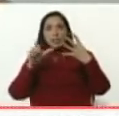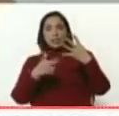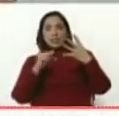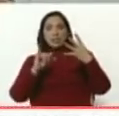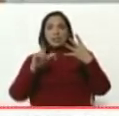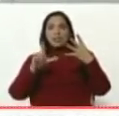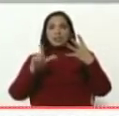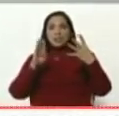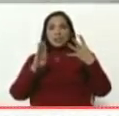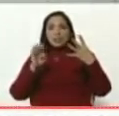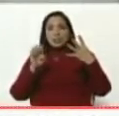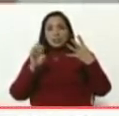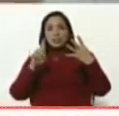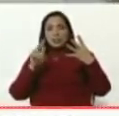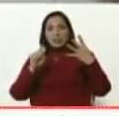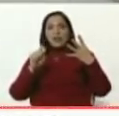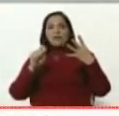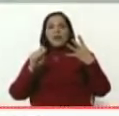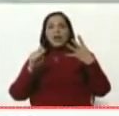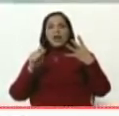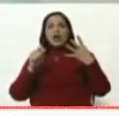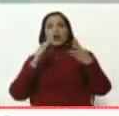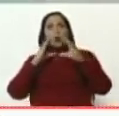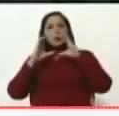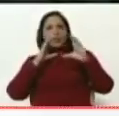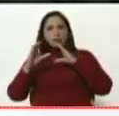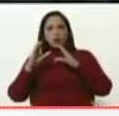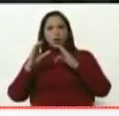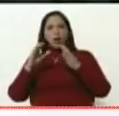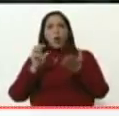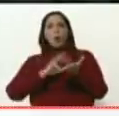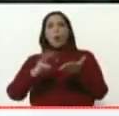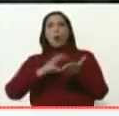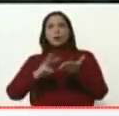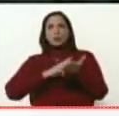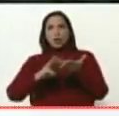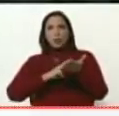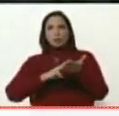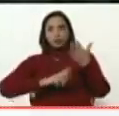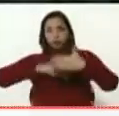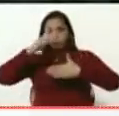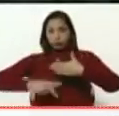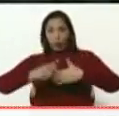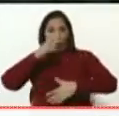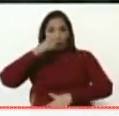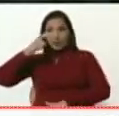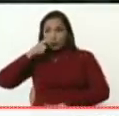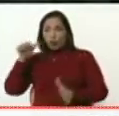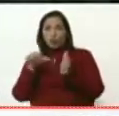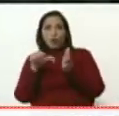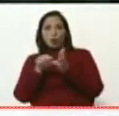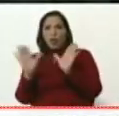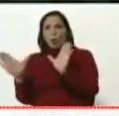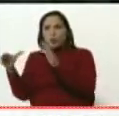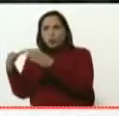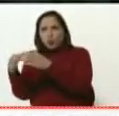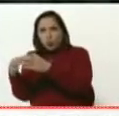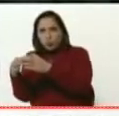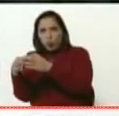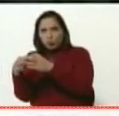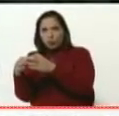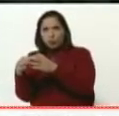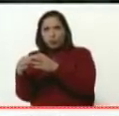través de comunicaciones por vía de WhatsApp y por vías personales. Se planea una operación donde un grupo